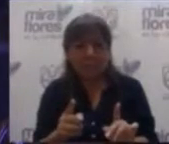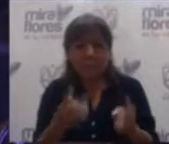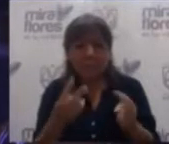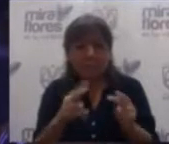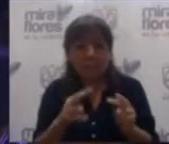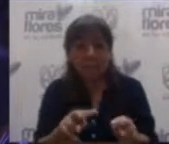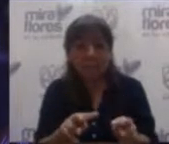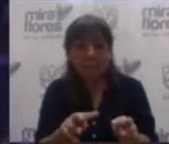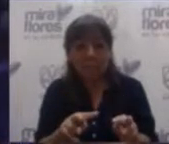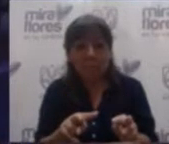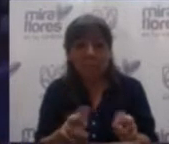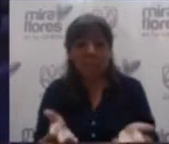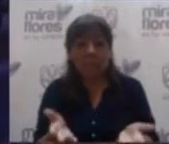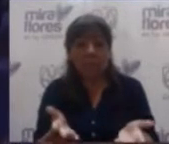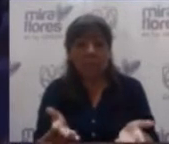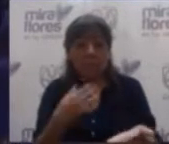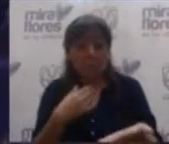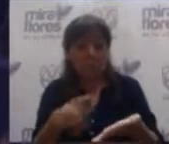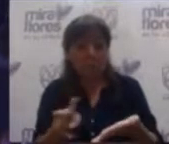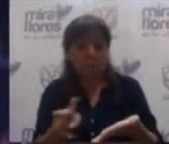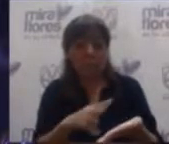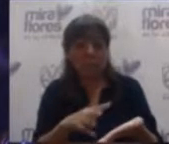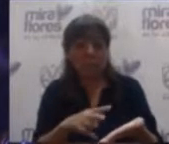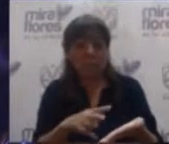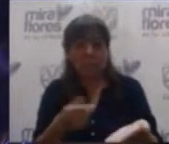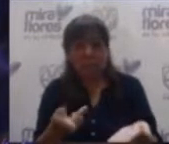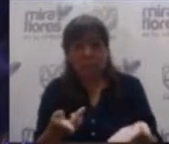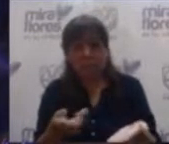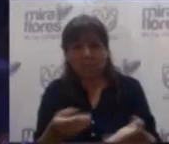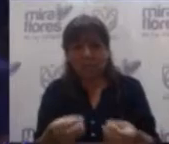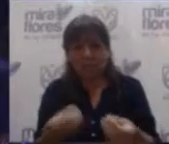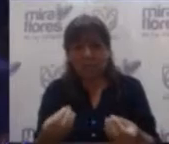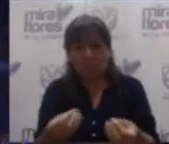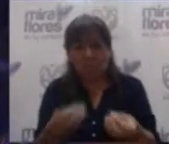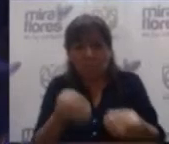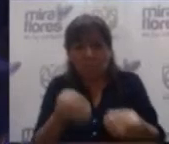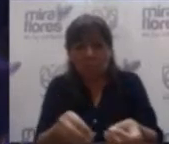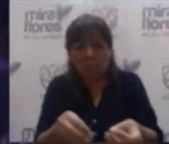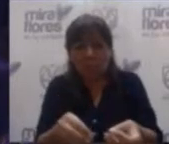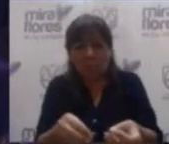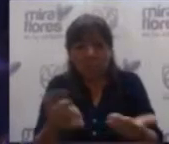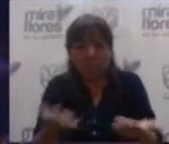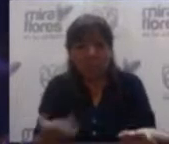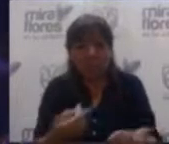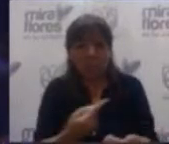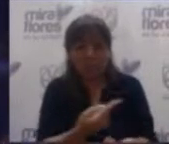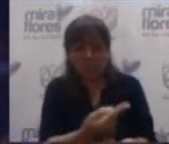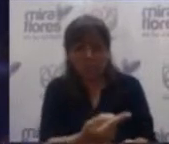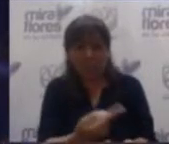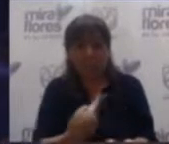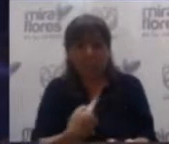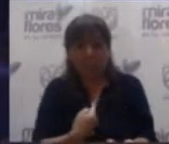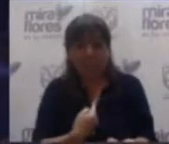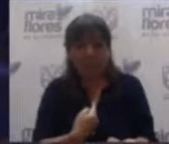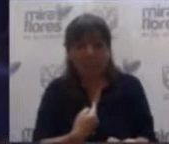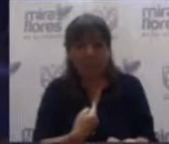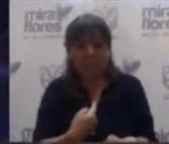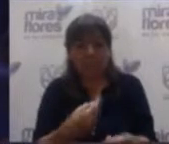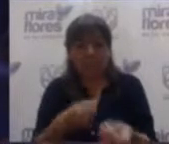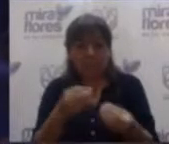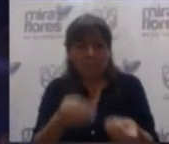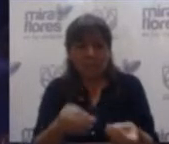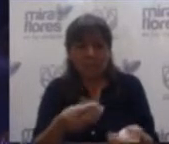ver o es intencional o no lo sé. pero solamente a los dos se nos pone SIC. A